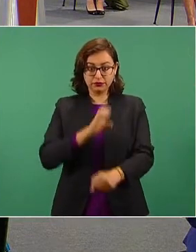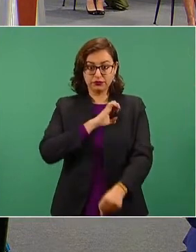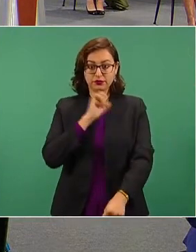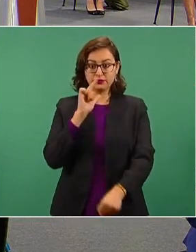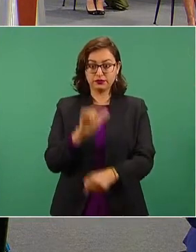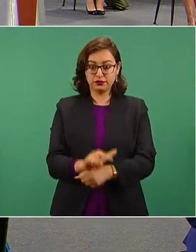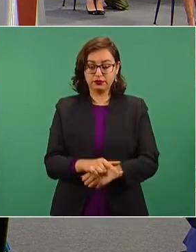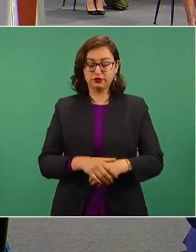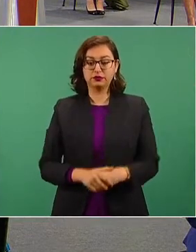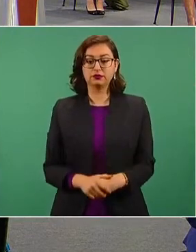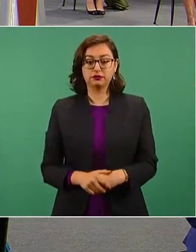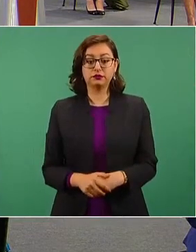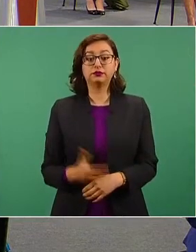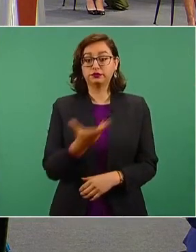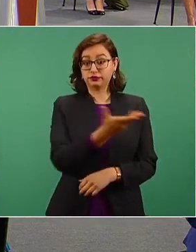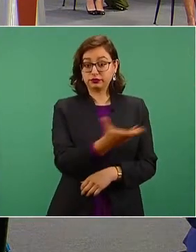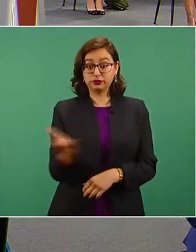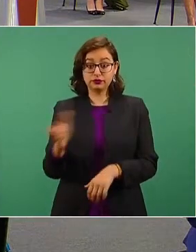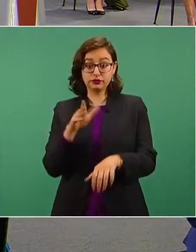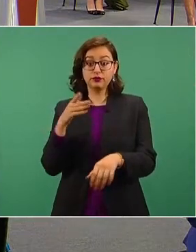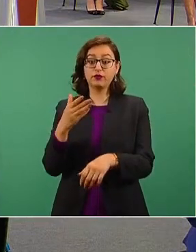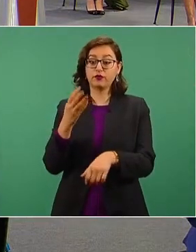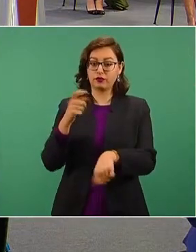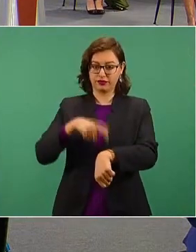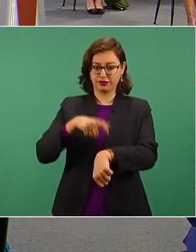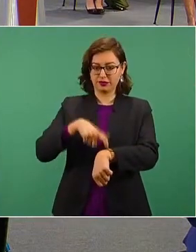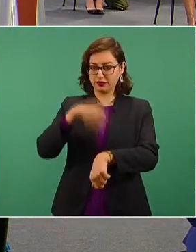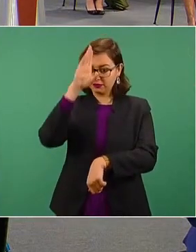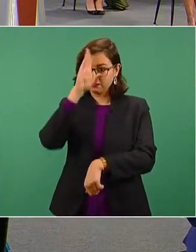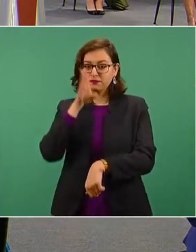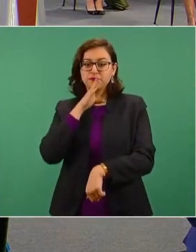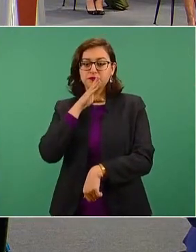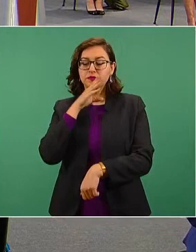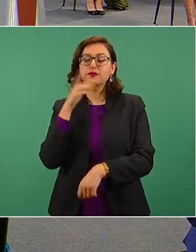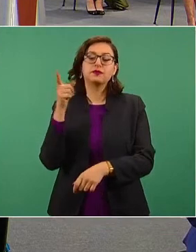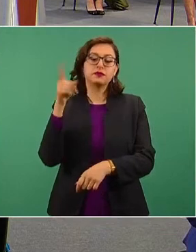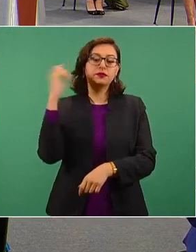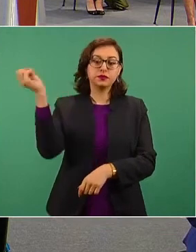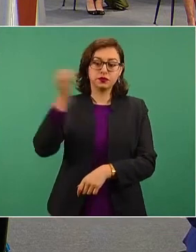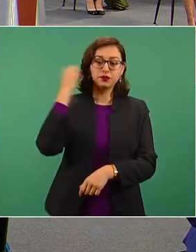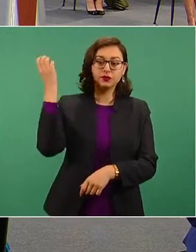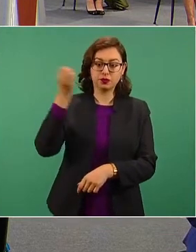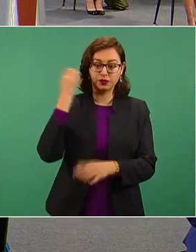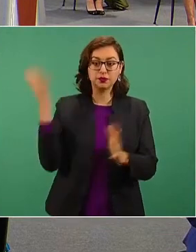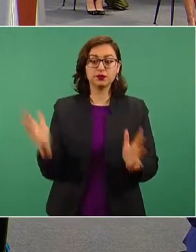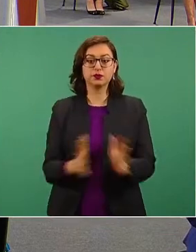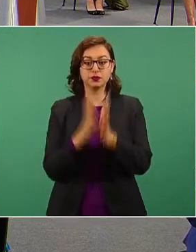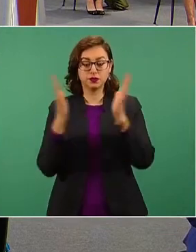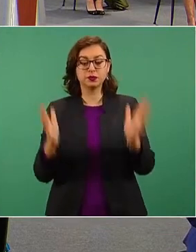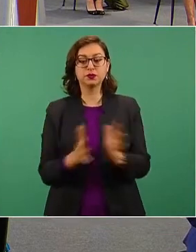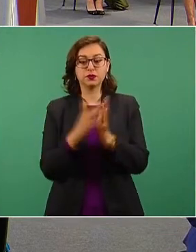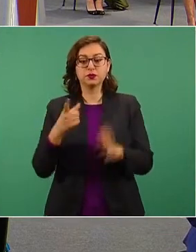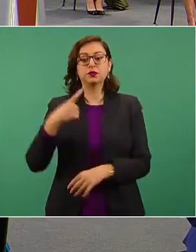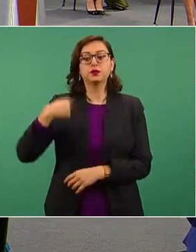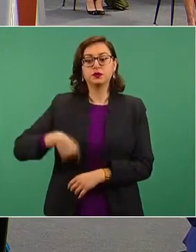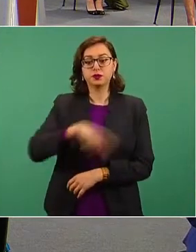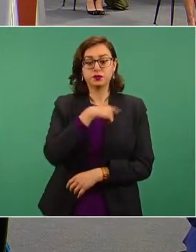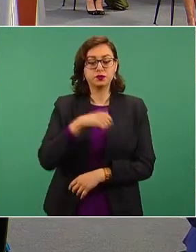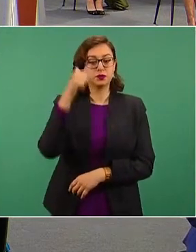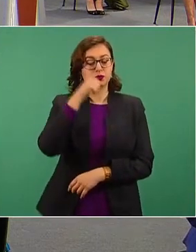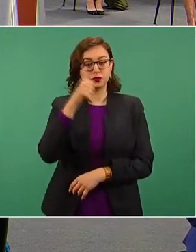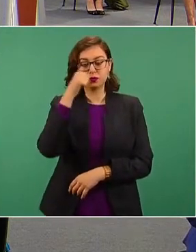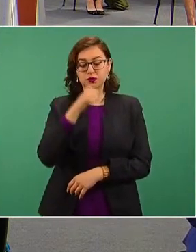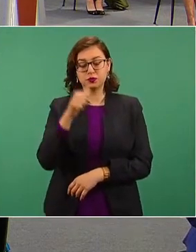las mujeres que estarán participando en el foro, hablando sobre cómo las mujeres estamos en el centro de